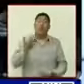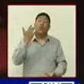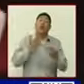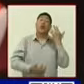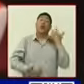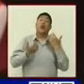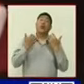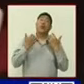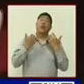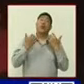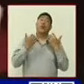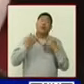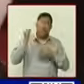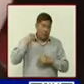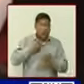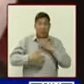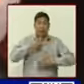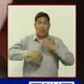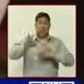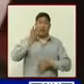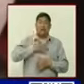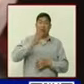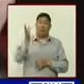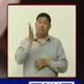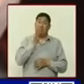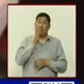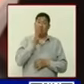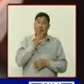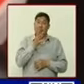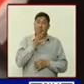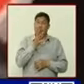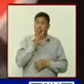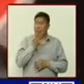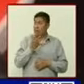en los ambientes? Por desesperación de mi mamá también.